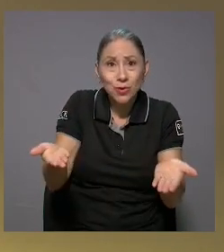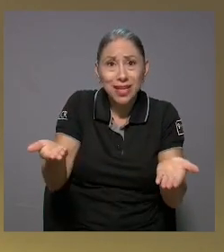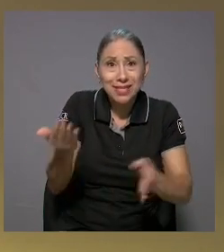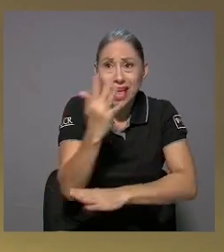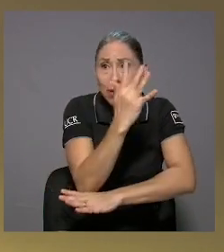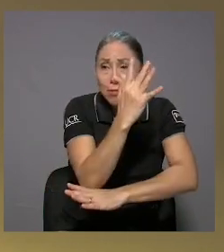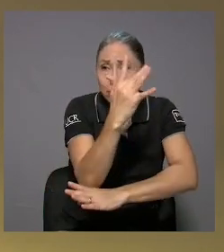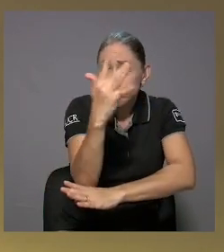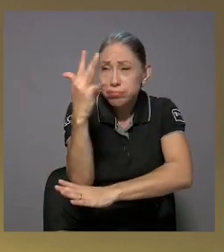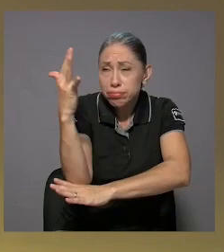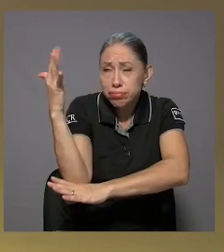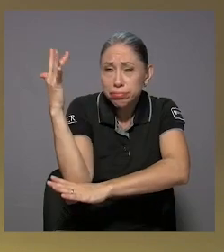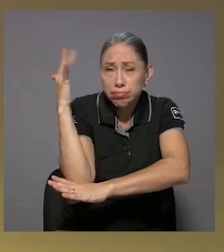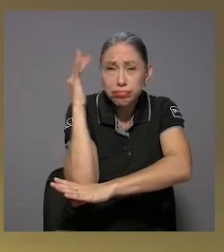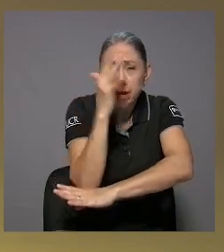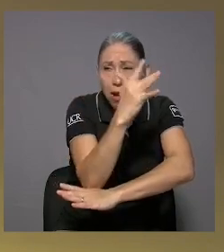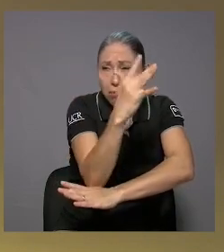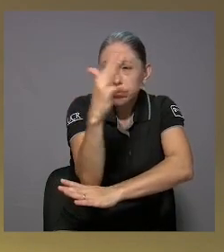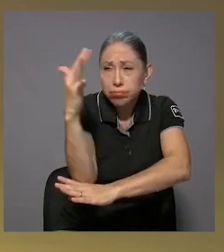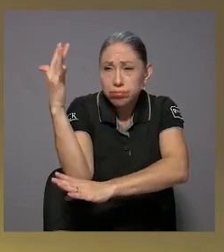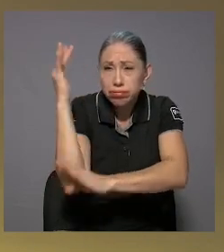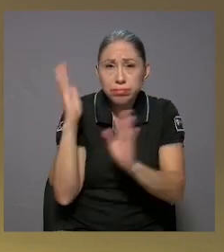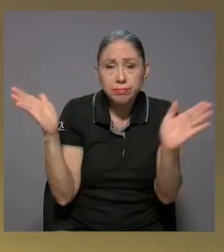selva, donde no hay carreteras,